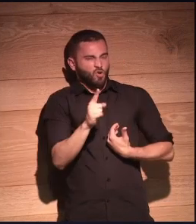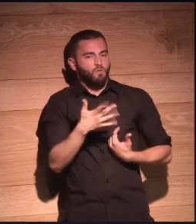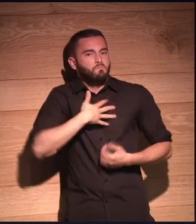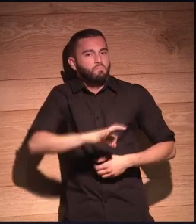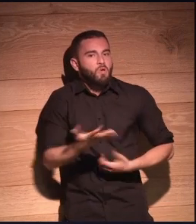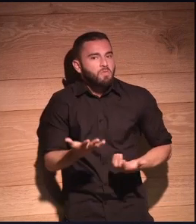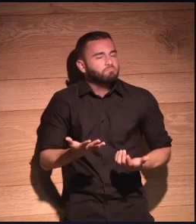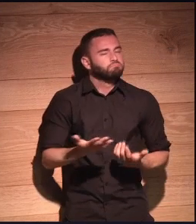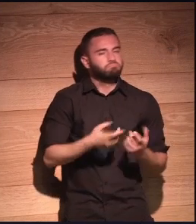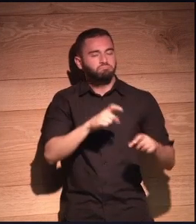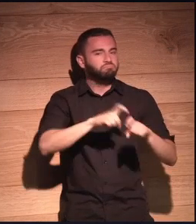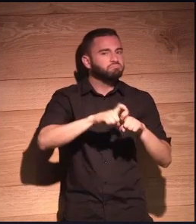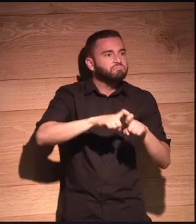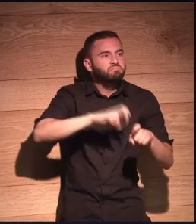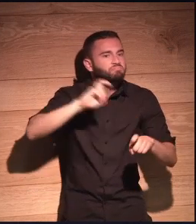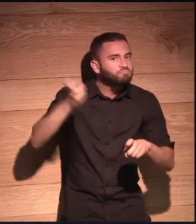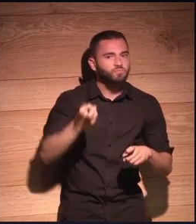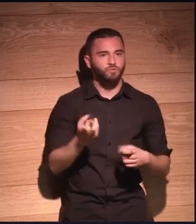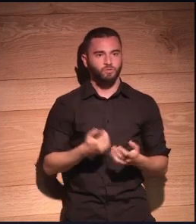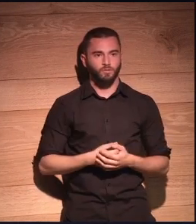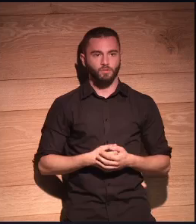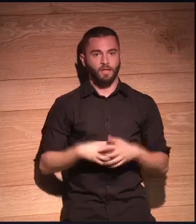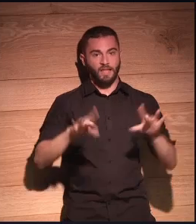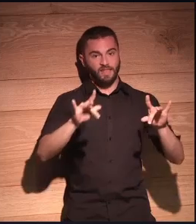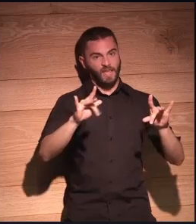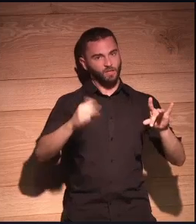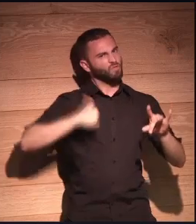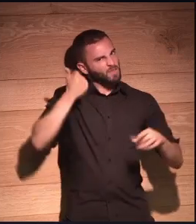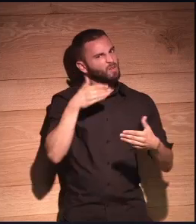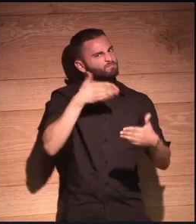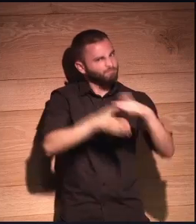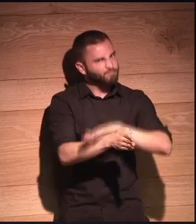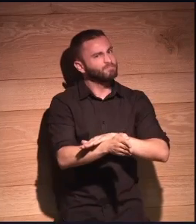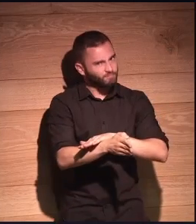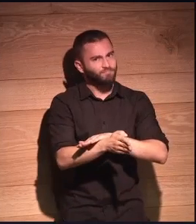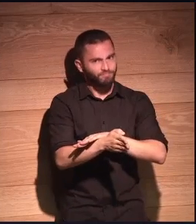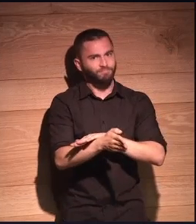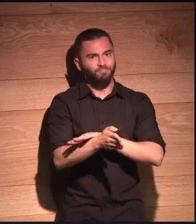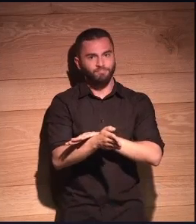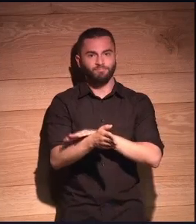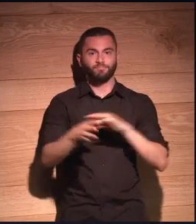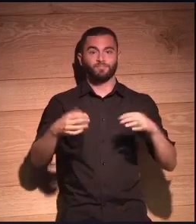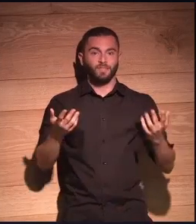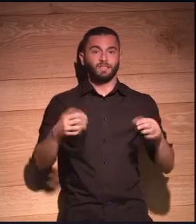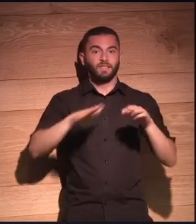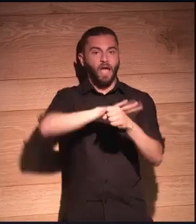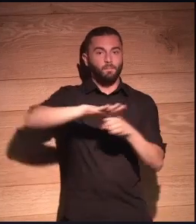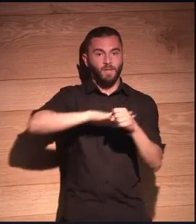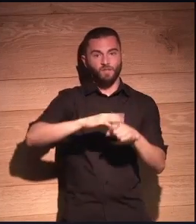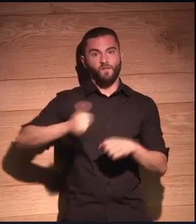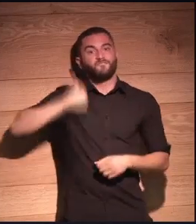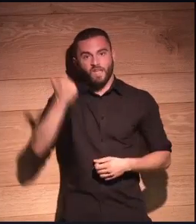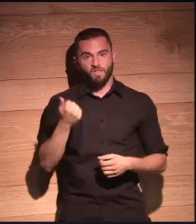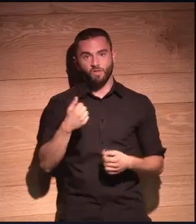empezaran siendo otro tipo de... Entramos en el territorio de la ficción, o sea, y el territorio de la ficción es tan amplio como